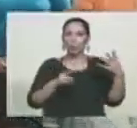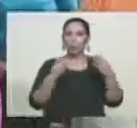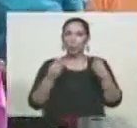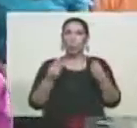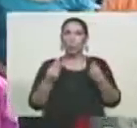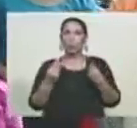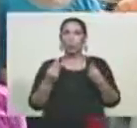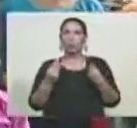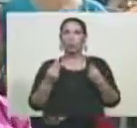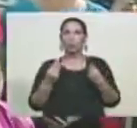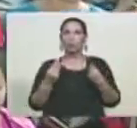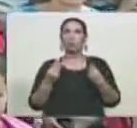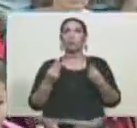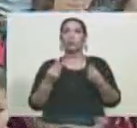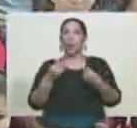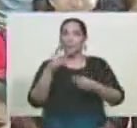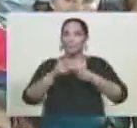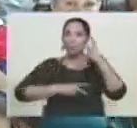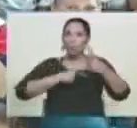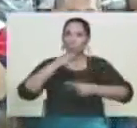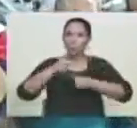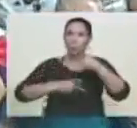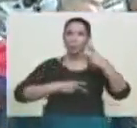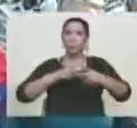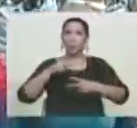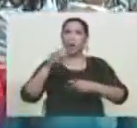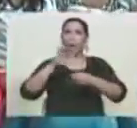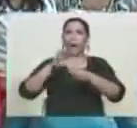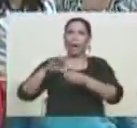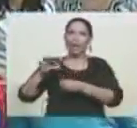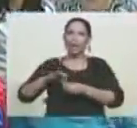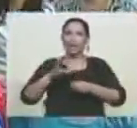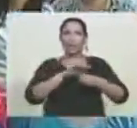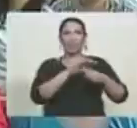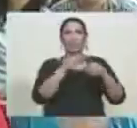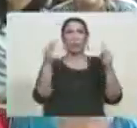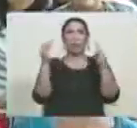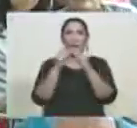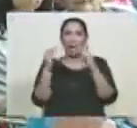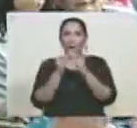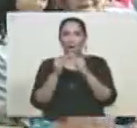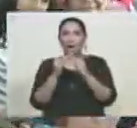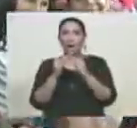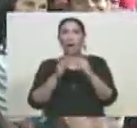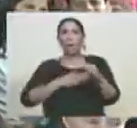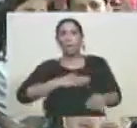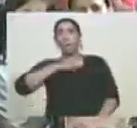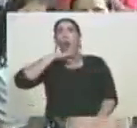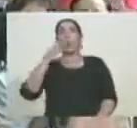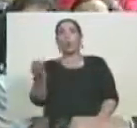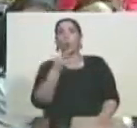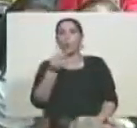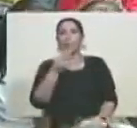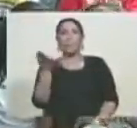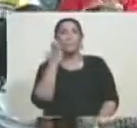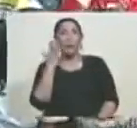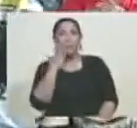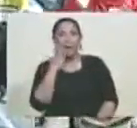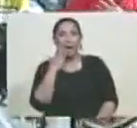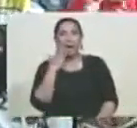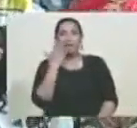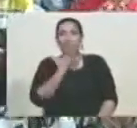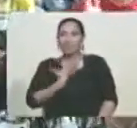inyectados a la producción agrícola, para que nuestros hogares estén surtidos de comida, porque da tristeza cuando una madre de